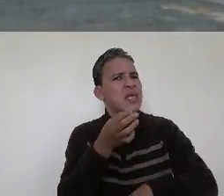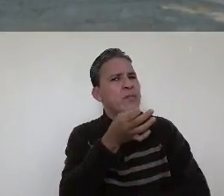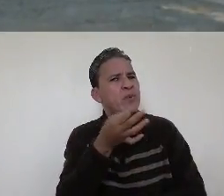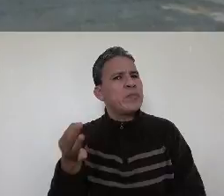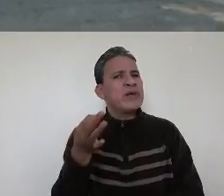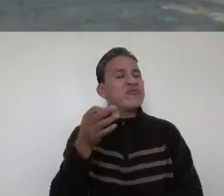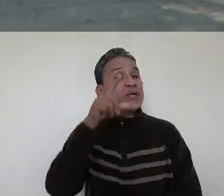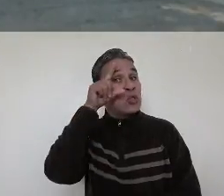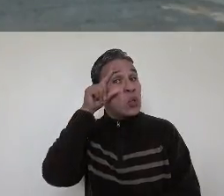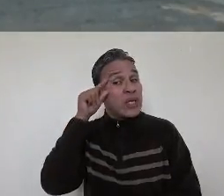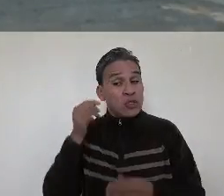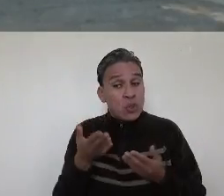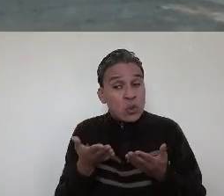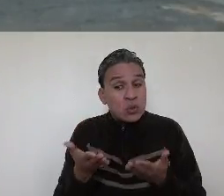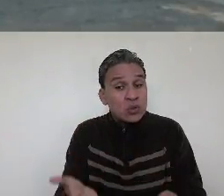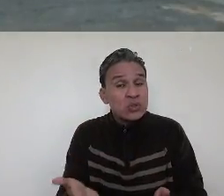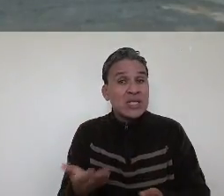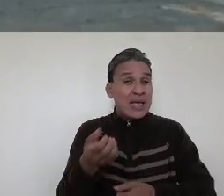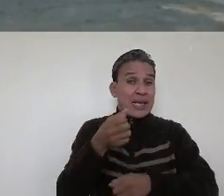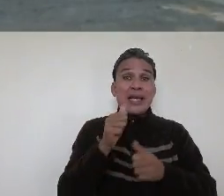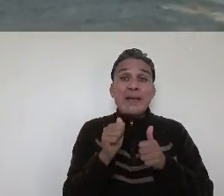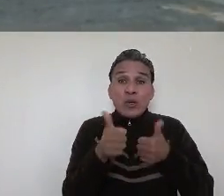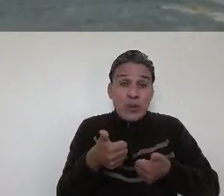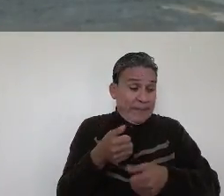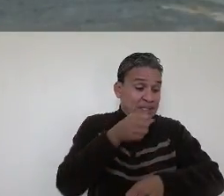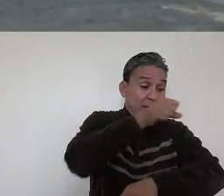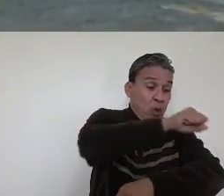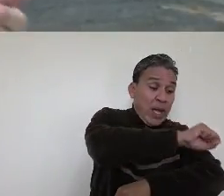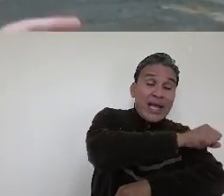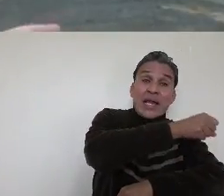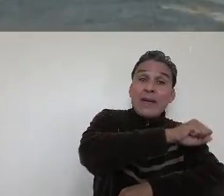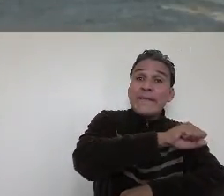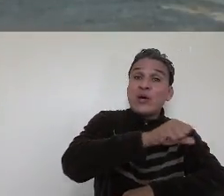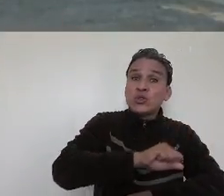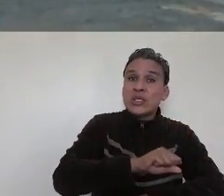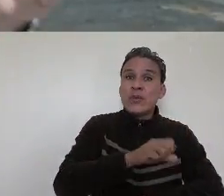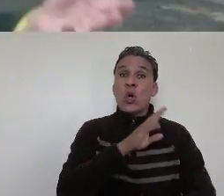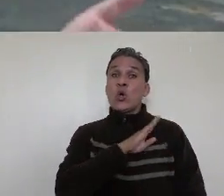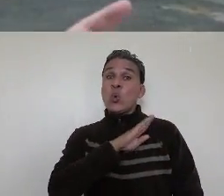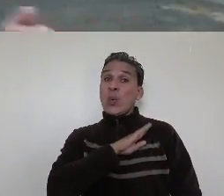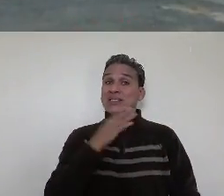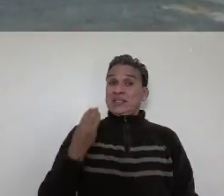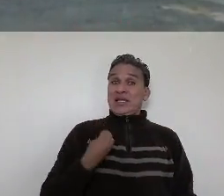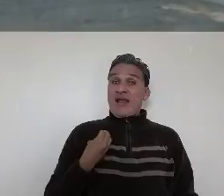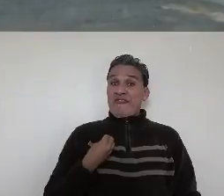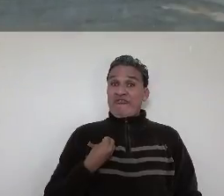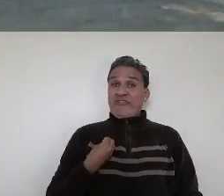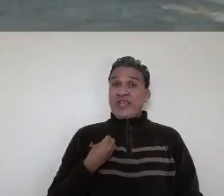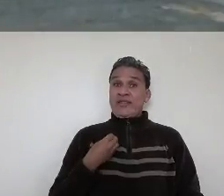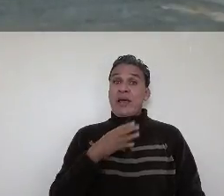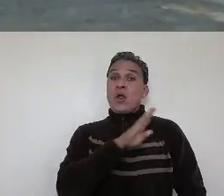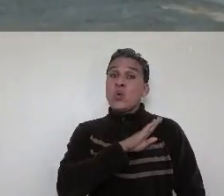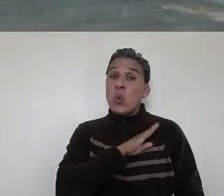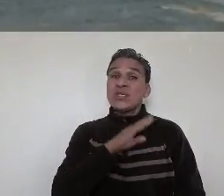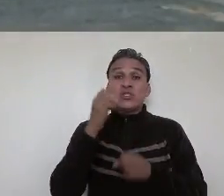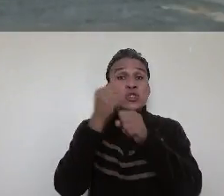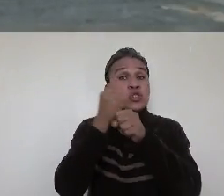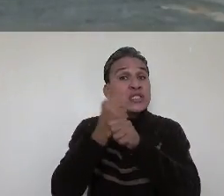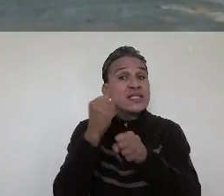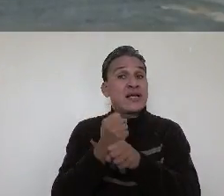bautismo? Nuestra propia vida, nuestro trabajo, nuestra vida de familia, nuestra vida de